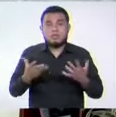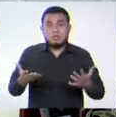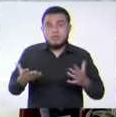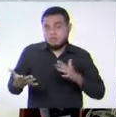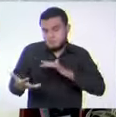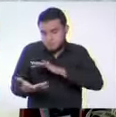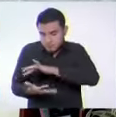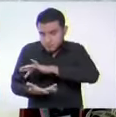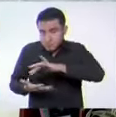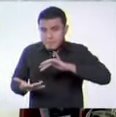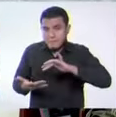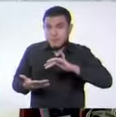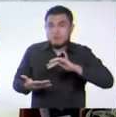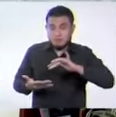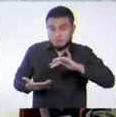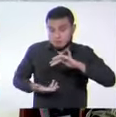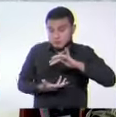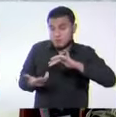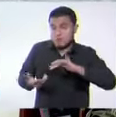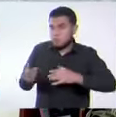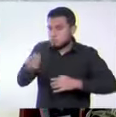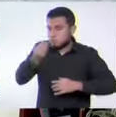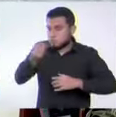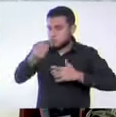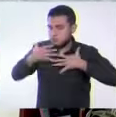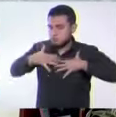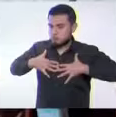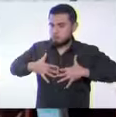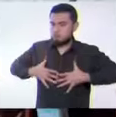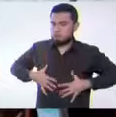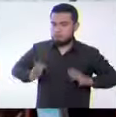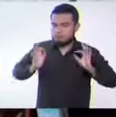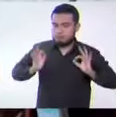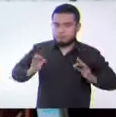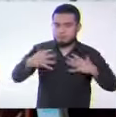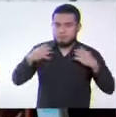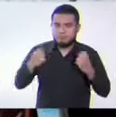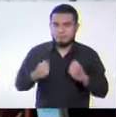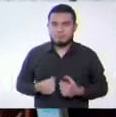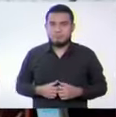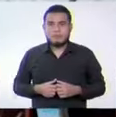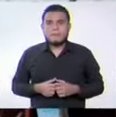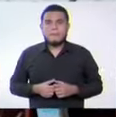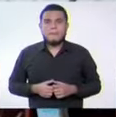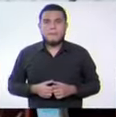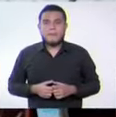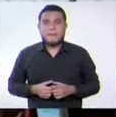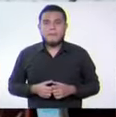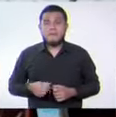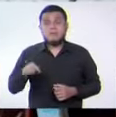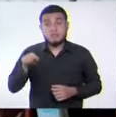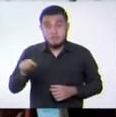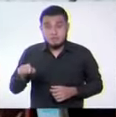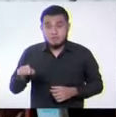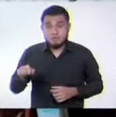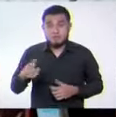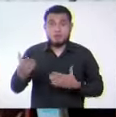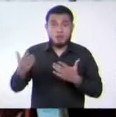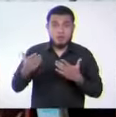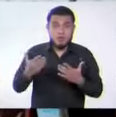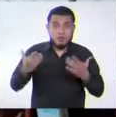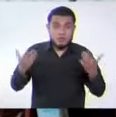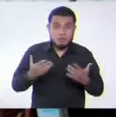naturaleza, de los cuales nos proporcionan dicha energía. Sin embargo, estos compuestos ayudan a crear